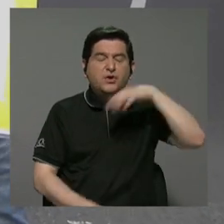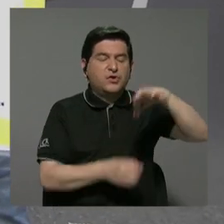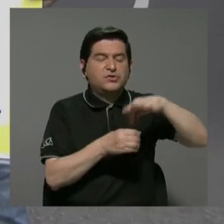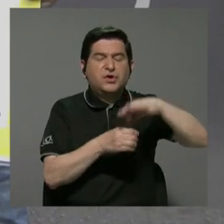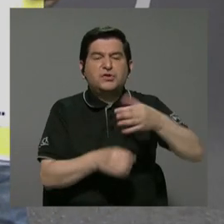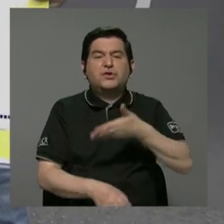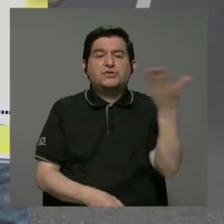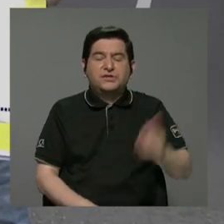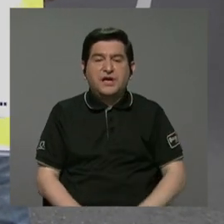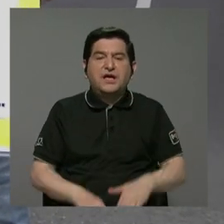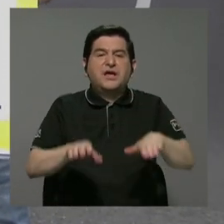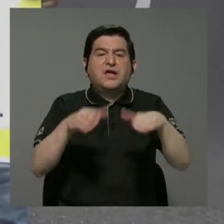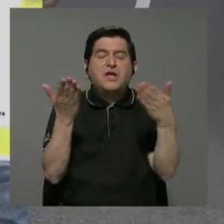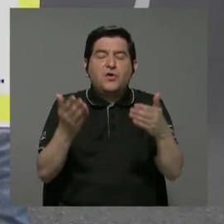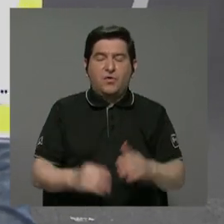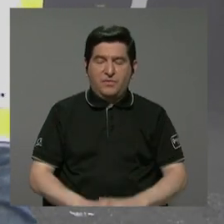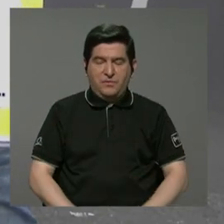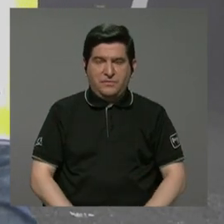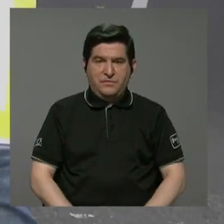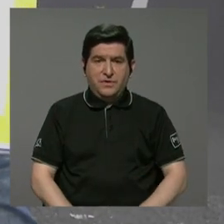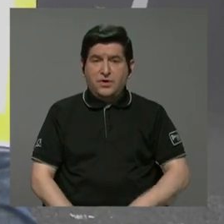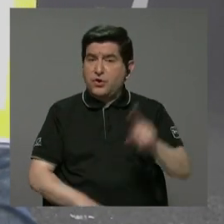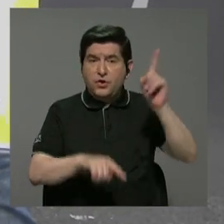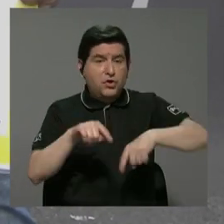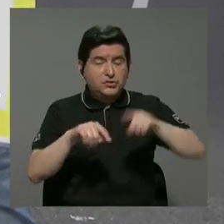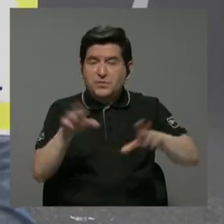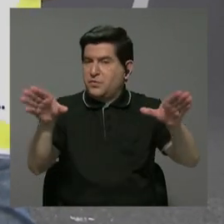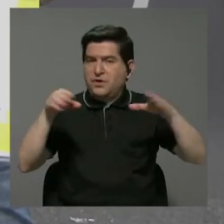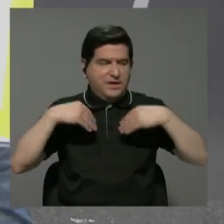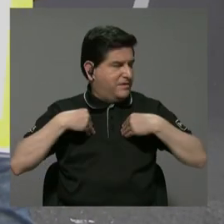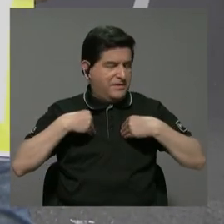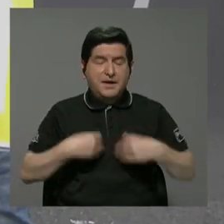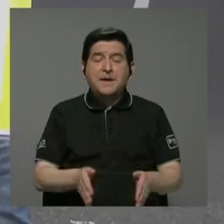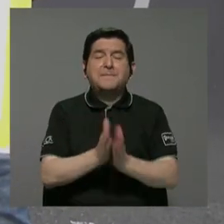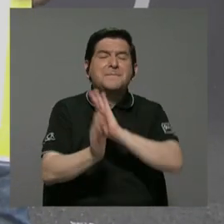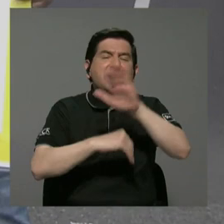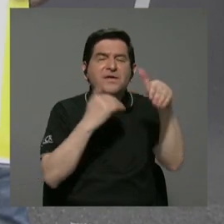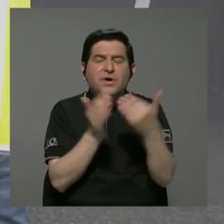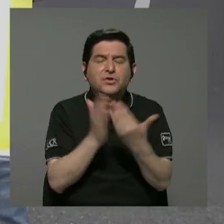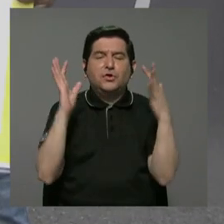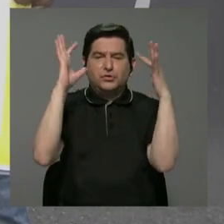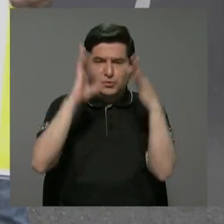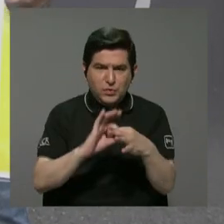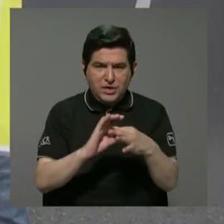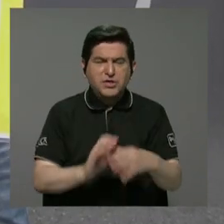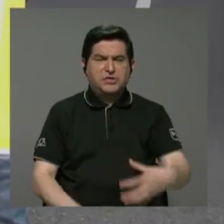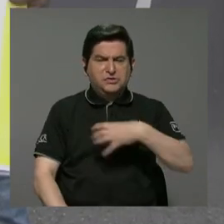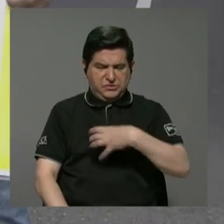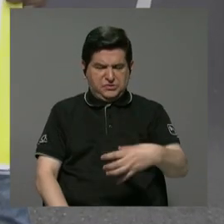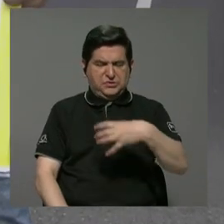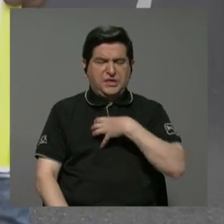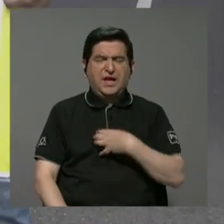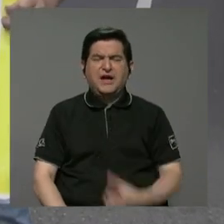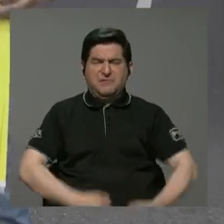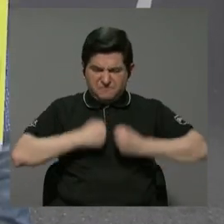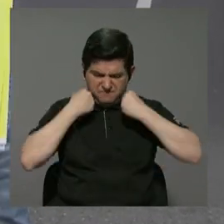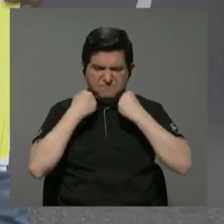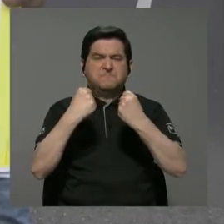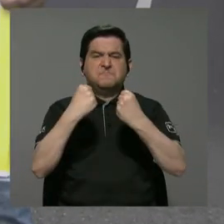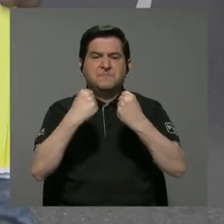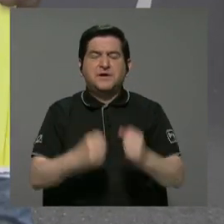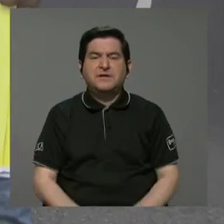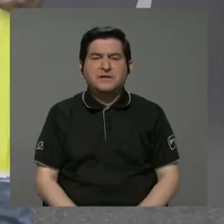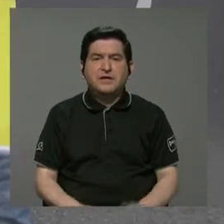sembrar y cómo tenemos que ganarnos la vida. No se puede aceptar eso y pido a todos que nos unamos y protestemos enérgicamente